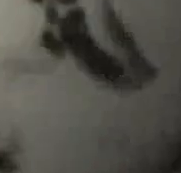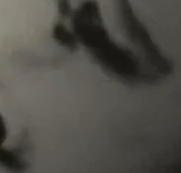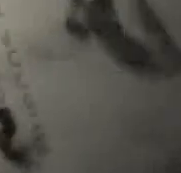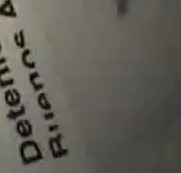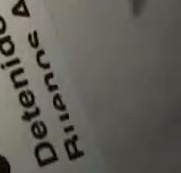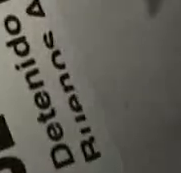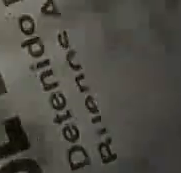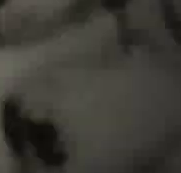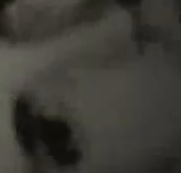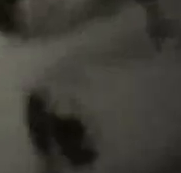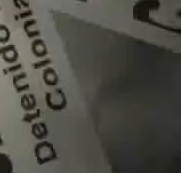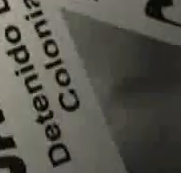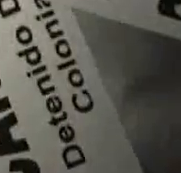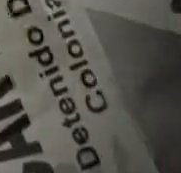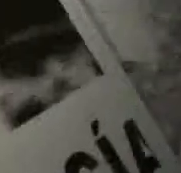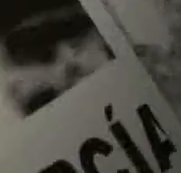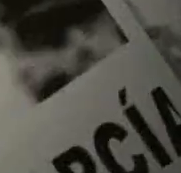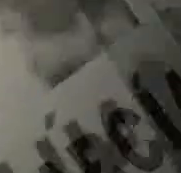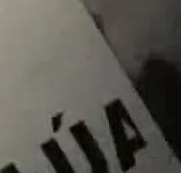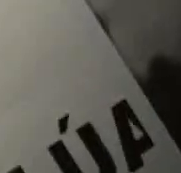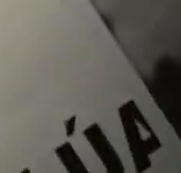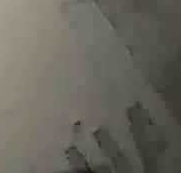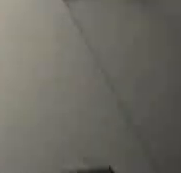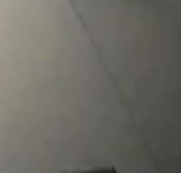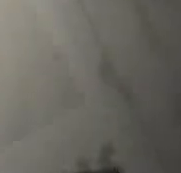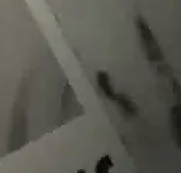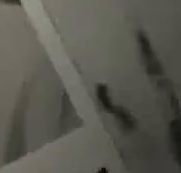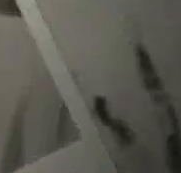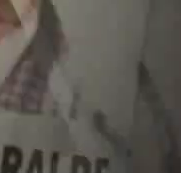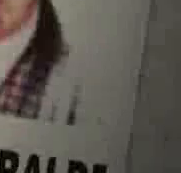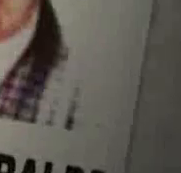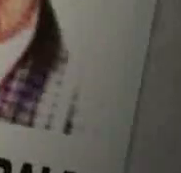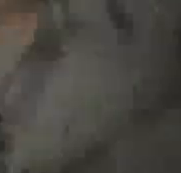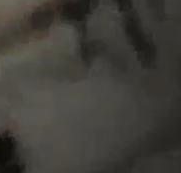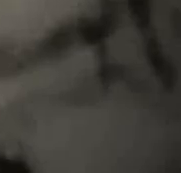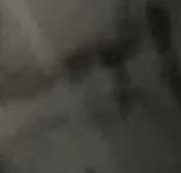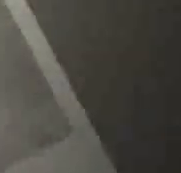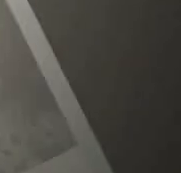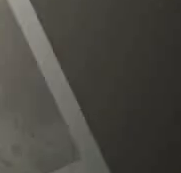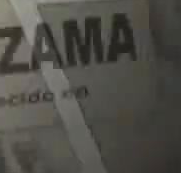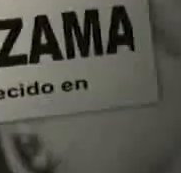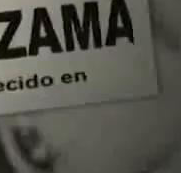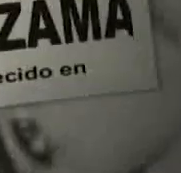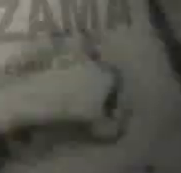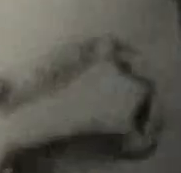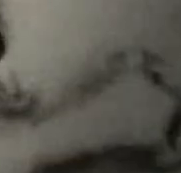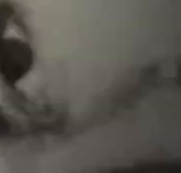no pudieron con ellos ni pudieron contigo.